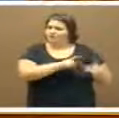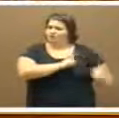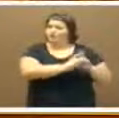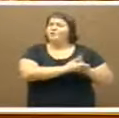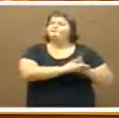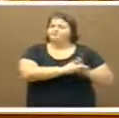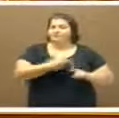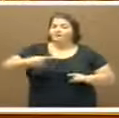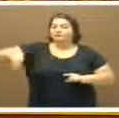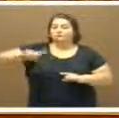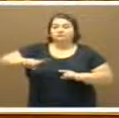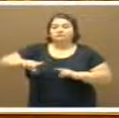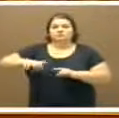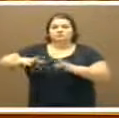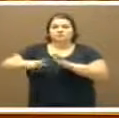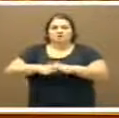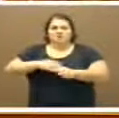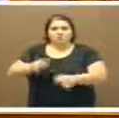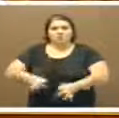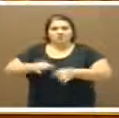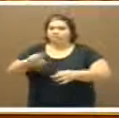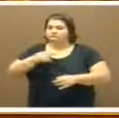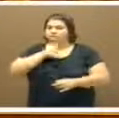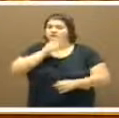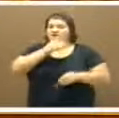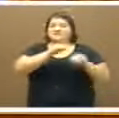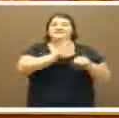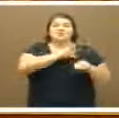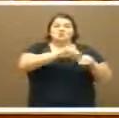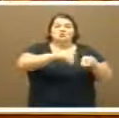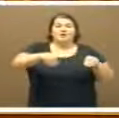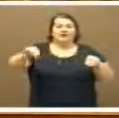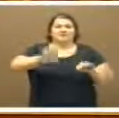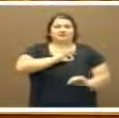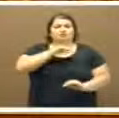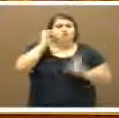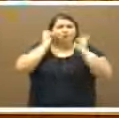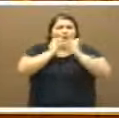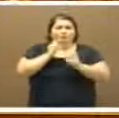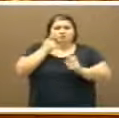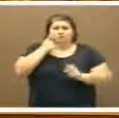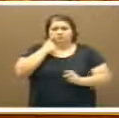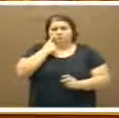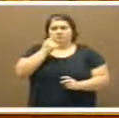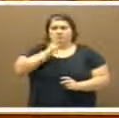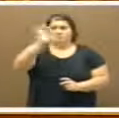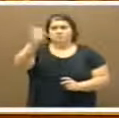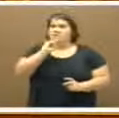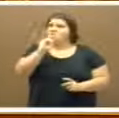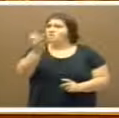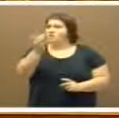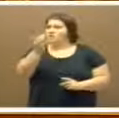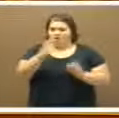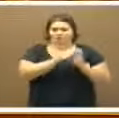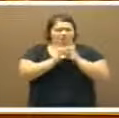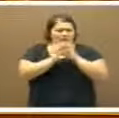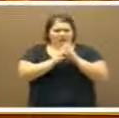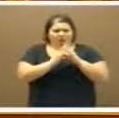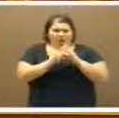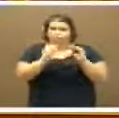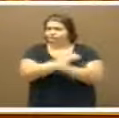perfectamente continuistas. A mí no me sorprende que el señor Rubalcaba y el señor Rajoy se pongan de acuerdo en qué le van a decir a Europa ahora. Claro que no, es su